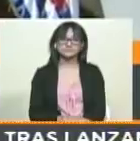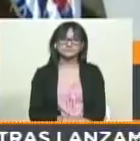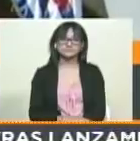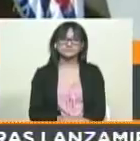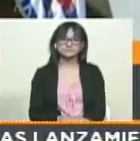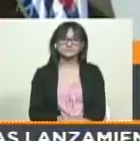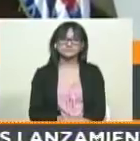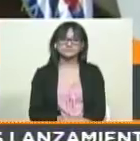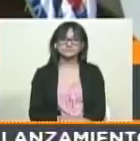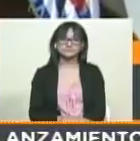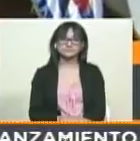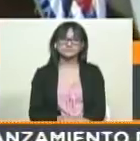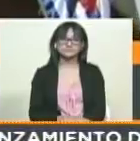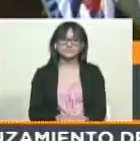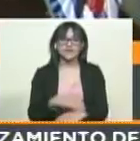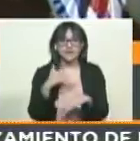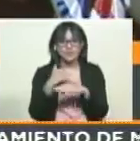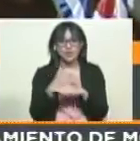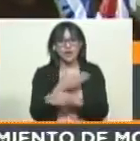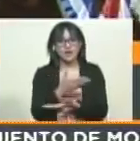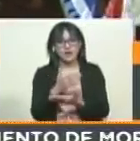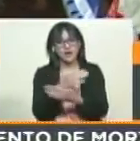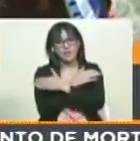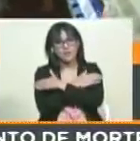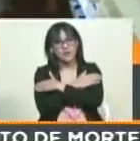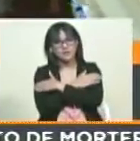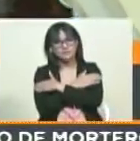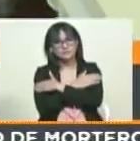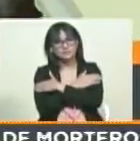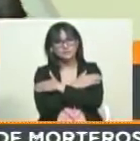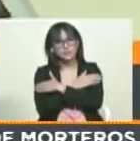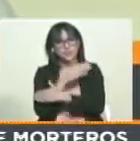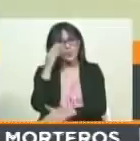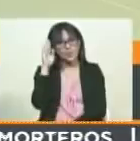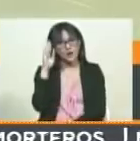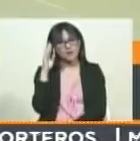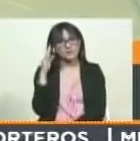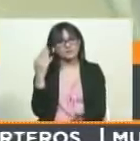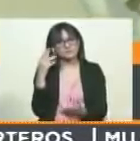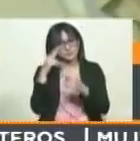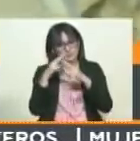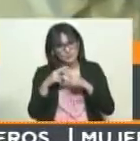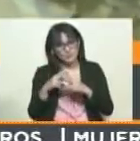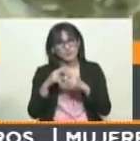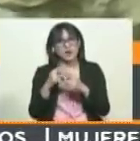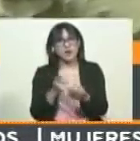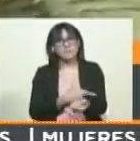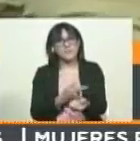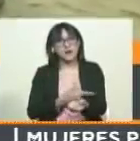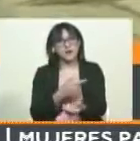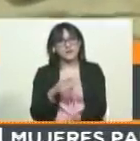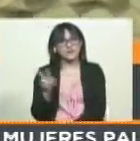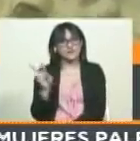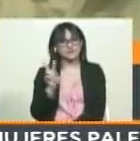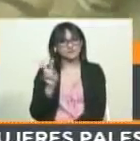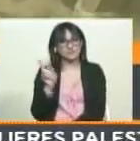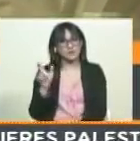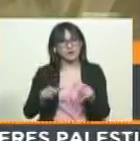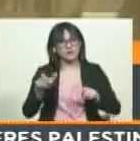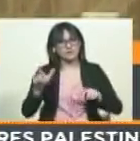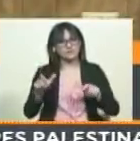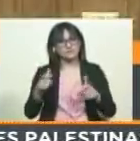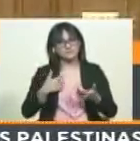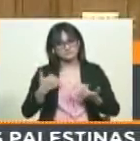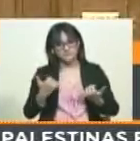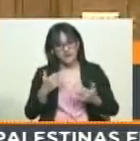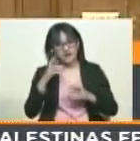Igualmente soy portador de un abrazo del pueblo cubano que admira a sus hermanos venezolanos. Estamos aquí para expresar